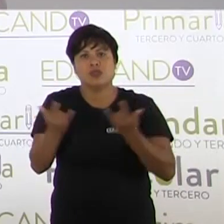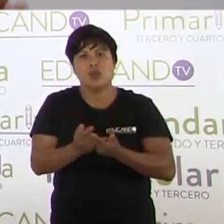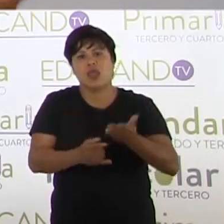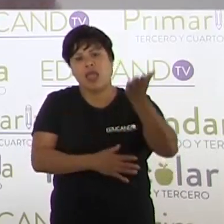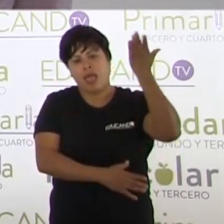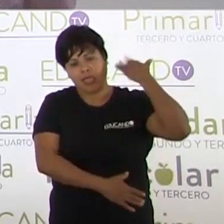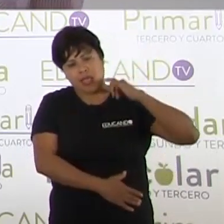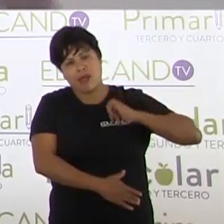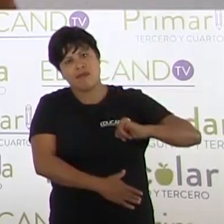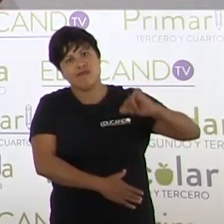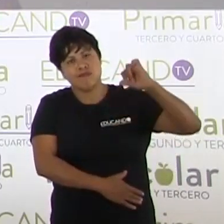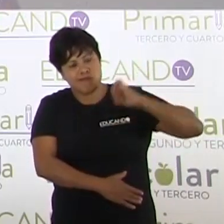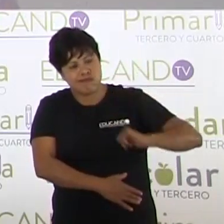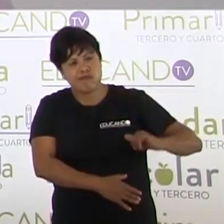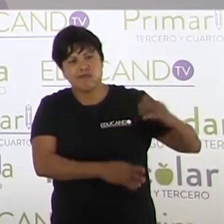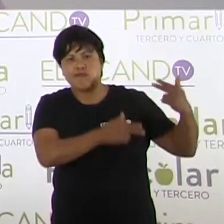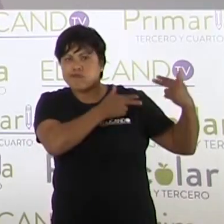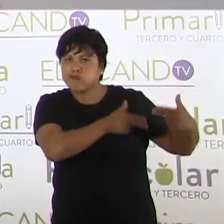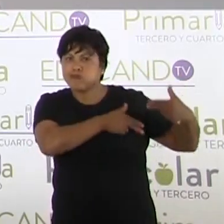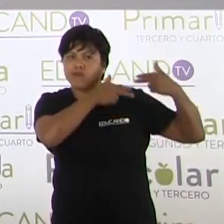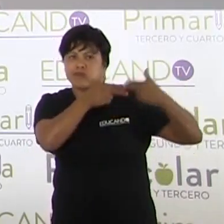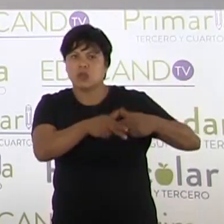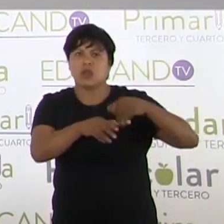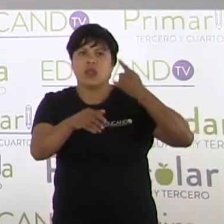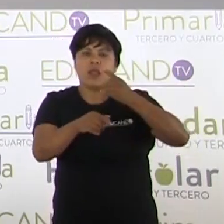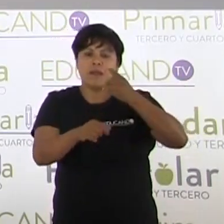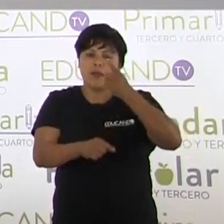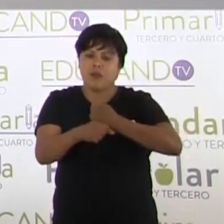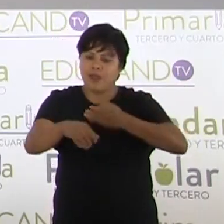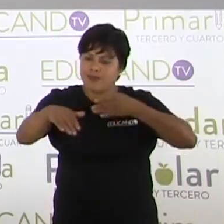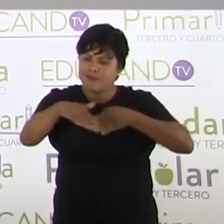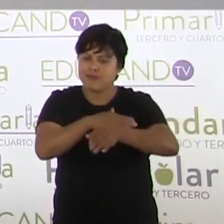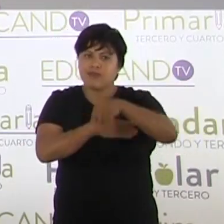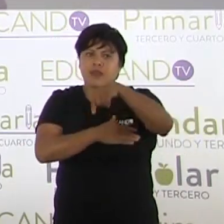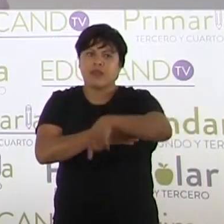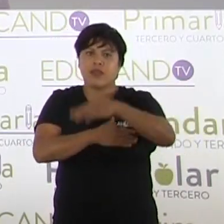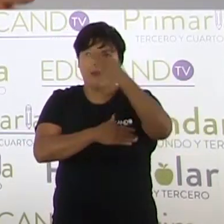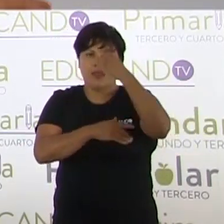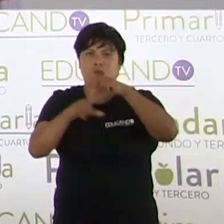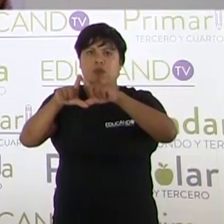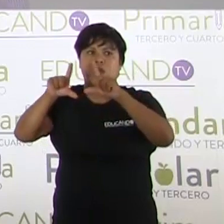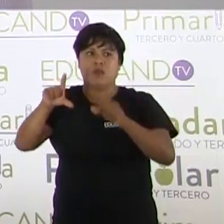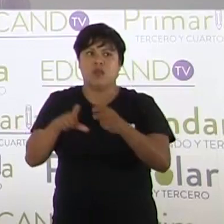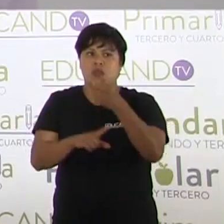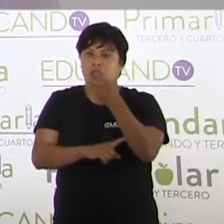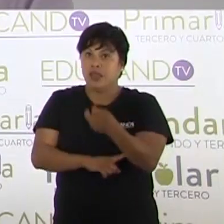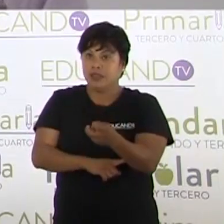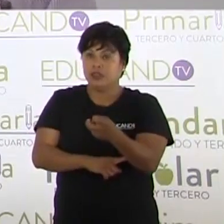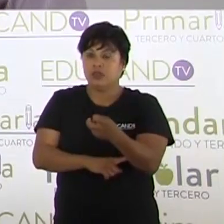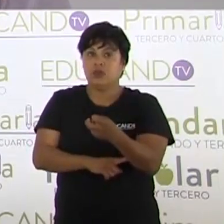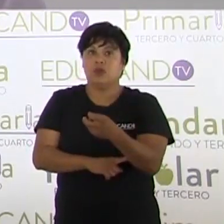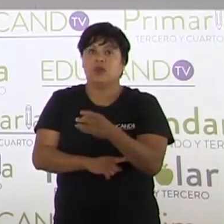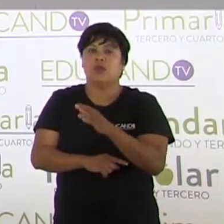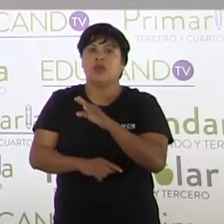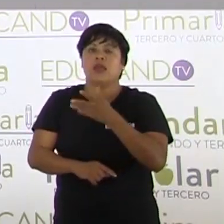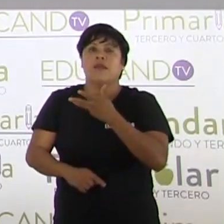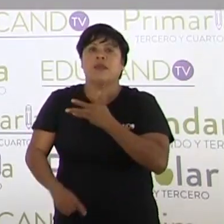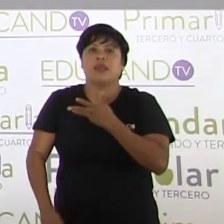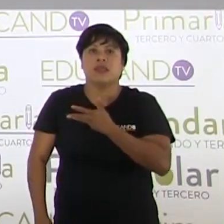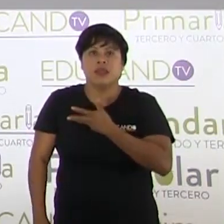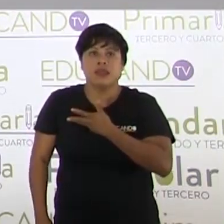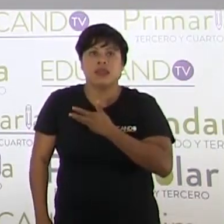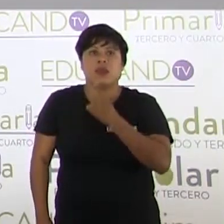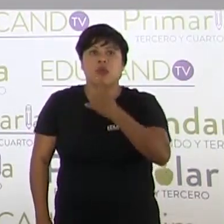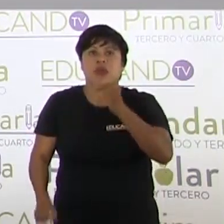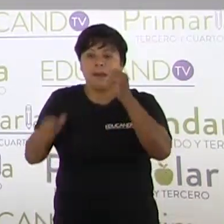colonial de los países que colonizaron nuestros países, y que pues eso va a tener